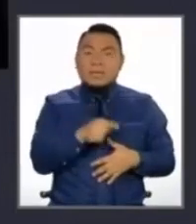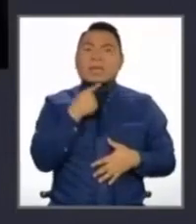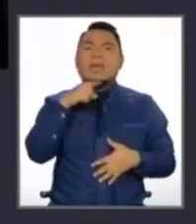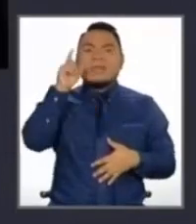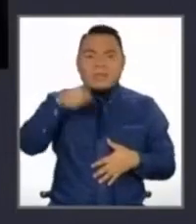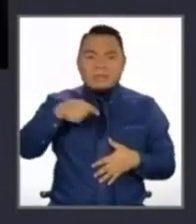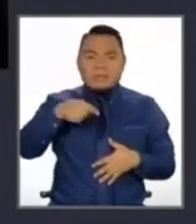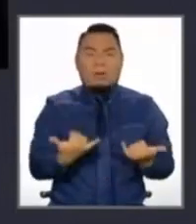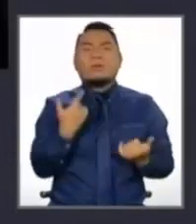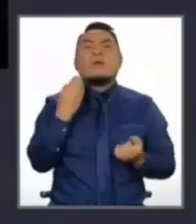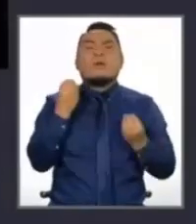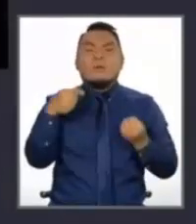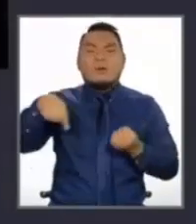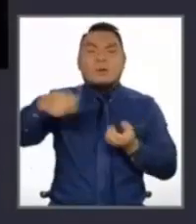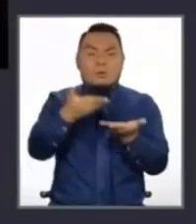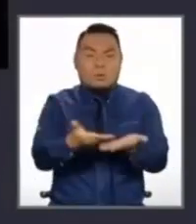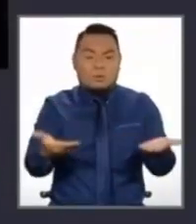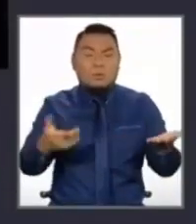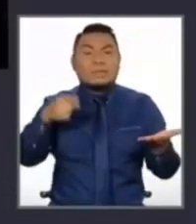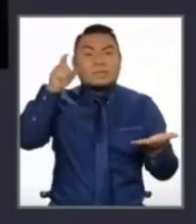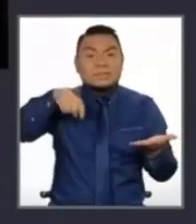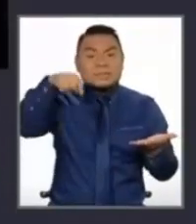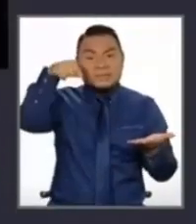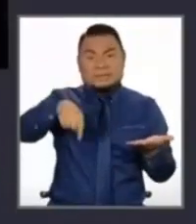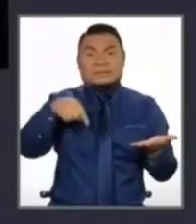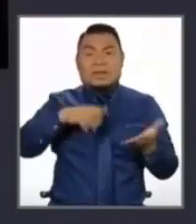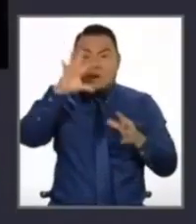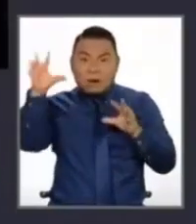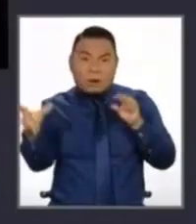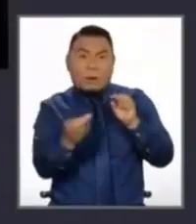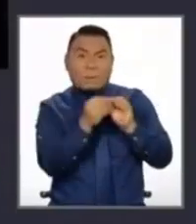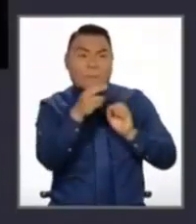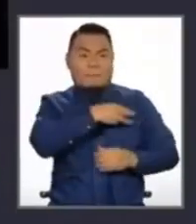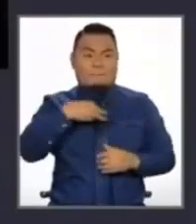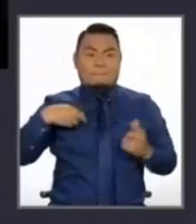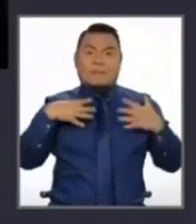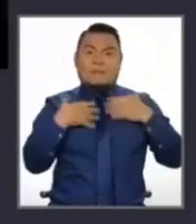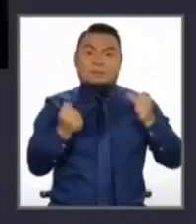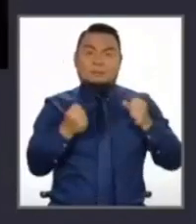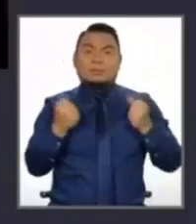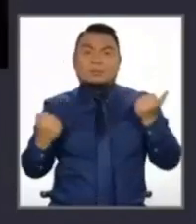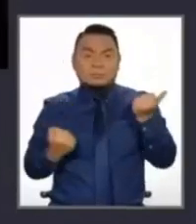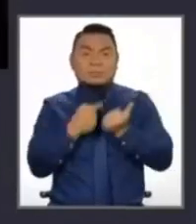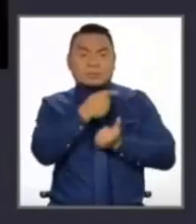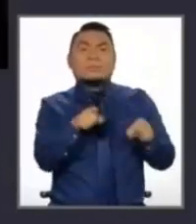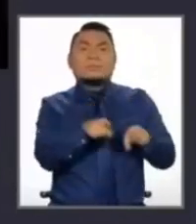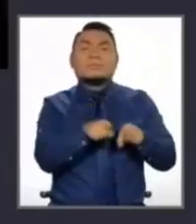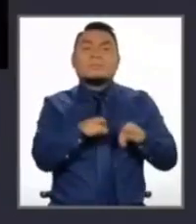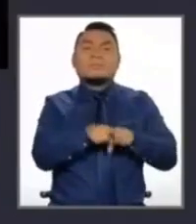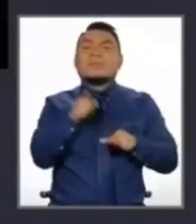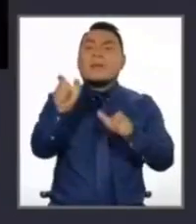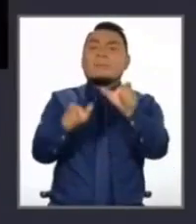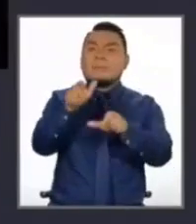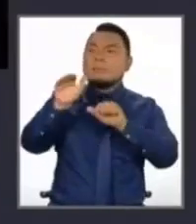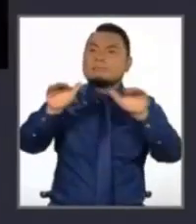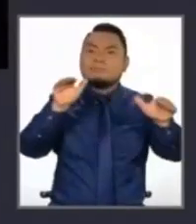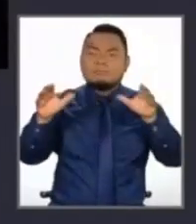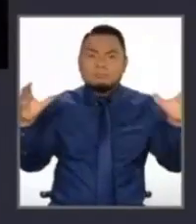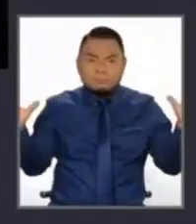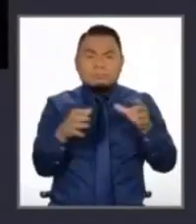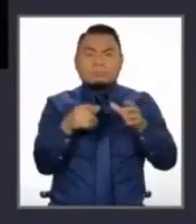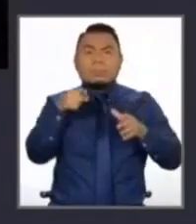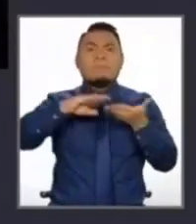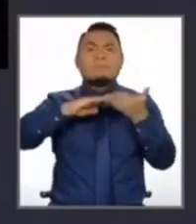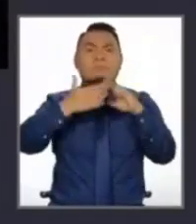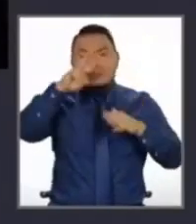movilizando a los recursos que debemos además incorporar al Ministerio de Salud, movilizar a la sociedad civil. Necesitamos mover